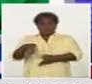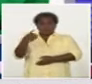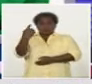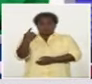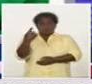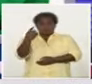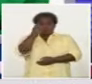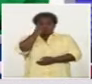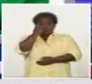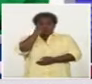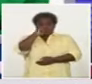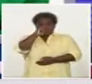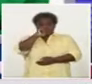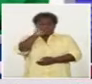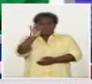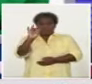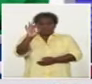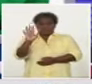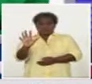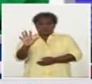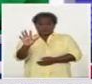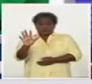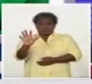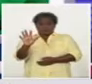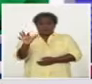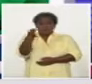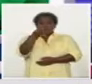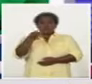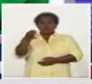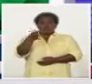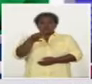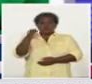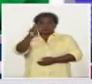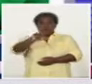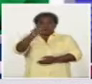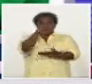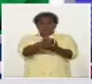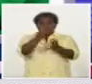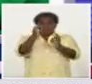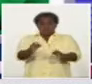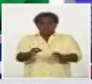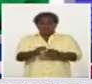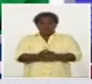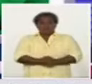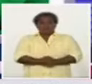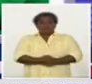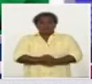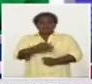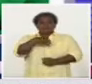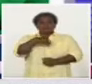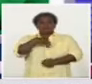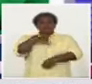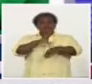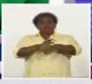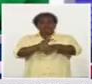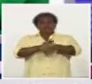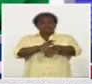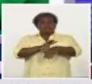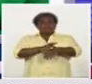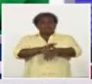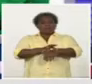de 75 años de edad del municipio Camagüey con antecedente también de una